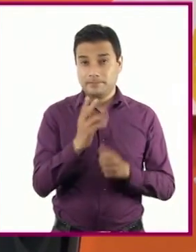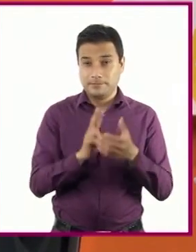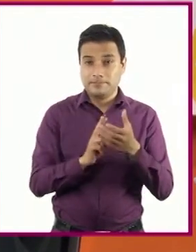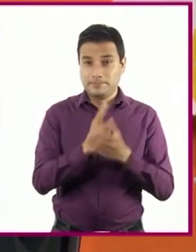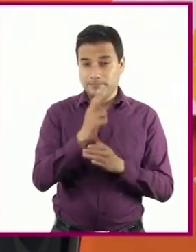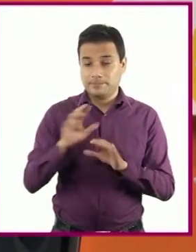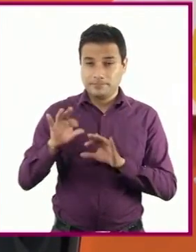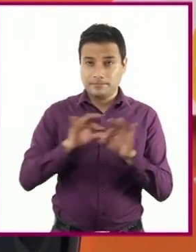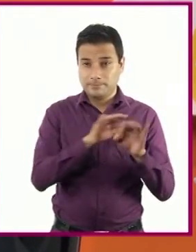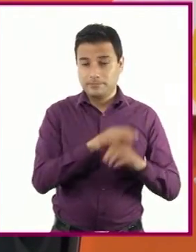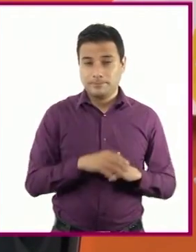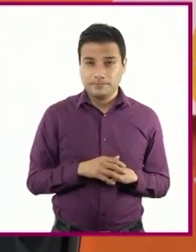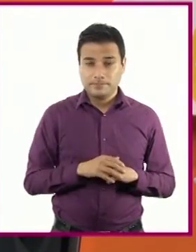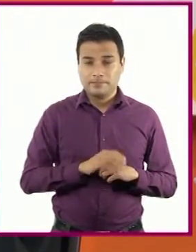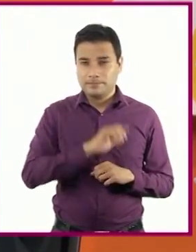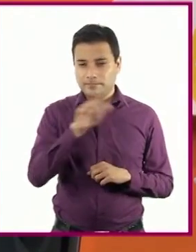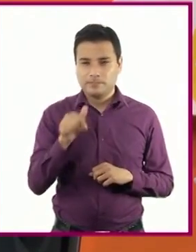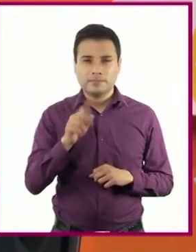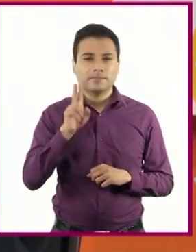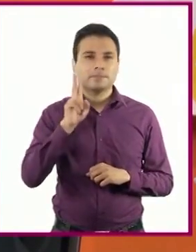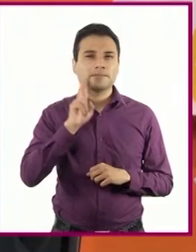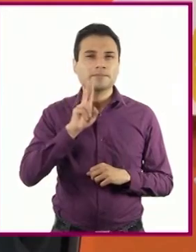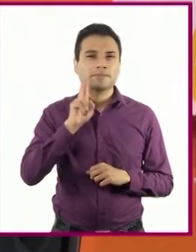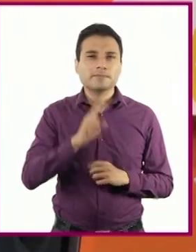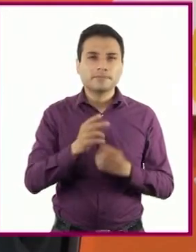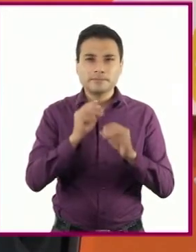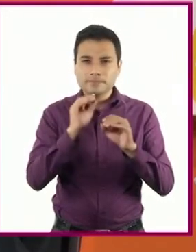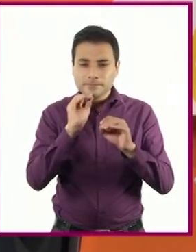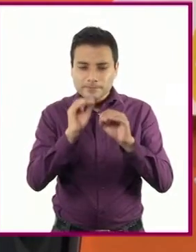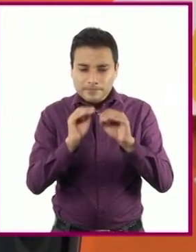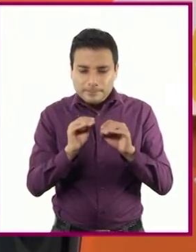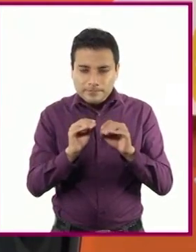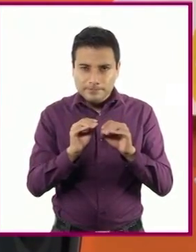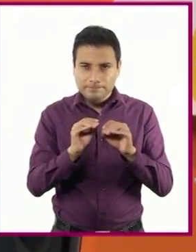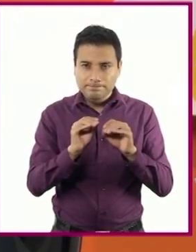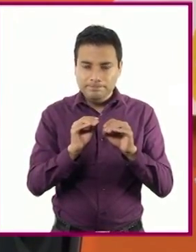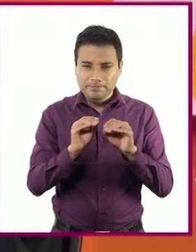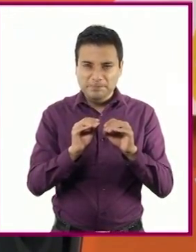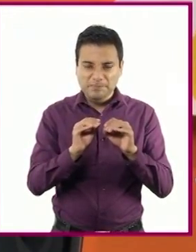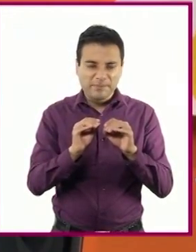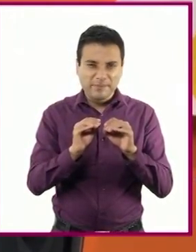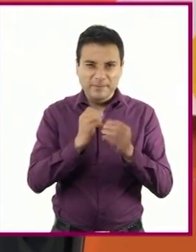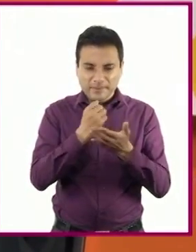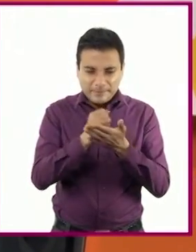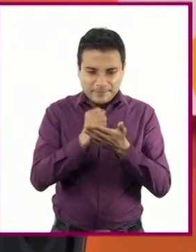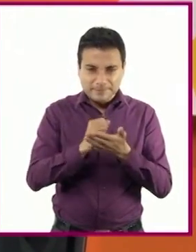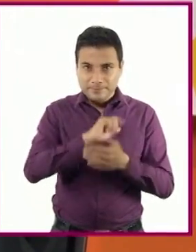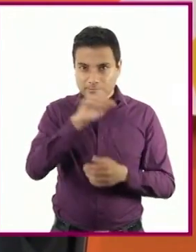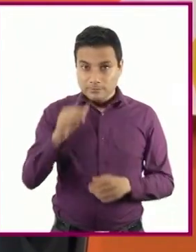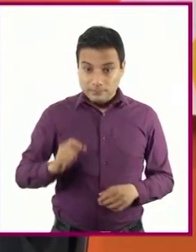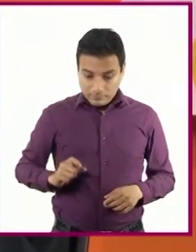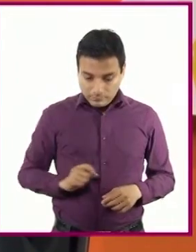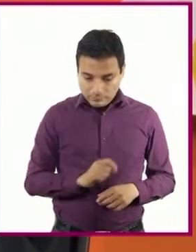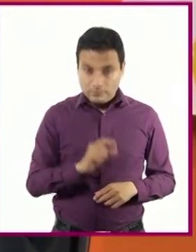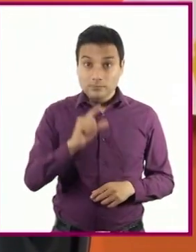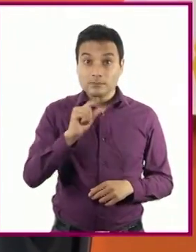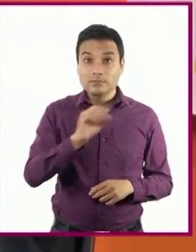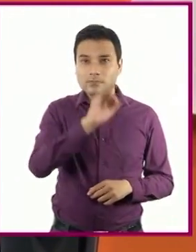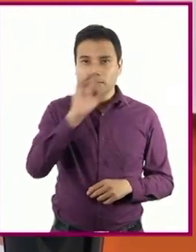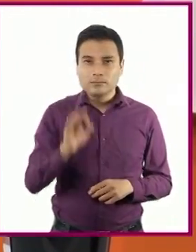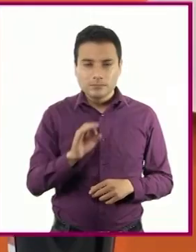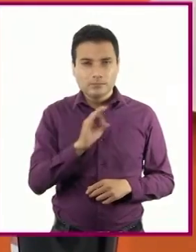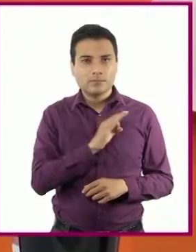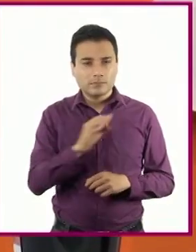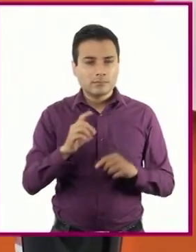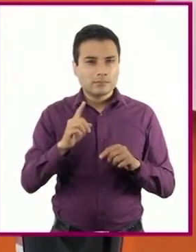plantas. Con esta se provocó una actividad anti-Helicobacter pylori y se encontró que más del 70% mataba la bacteria,